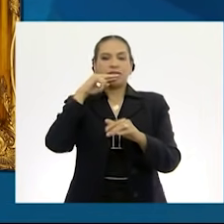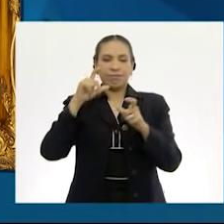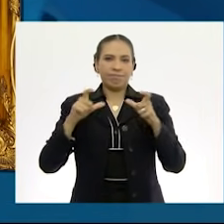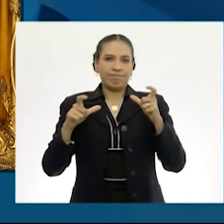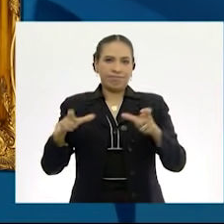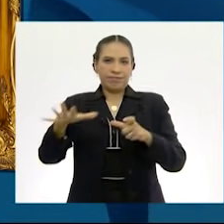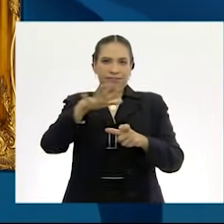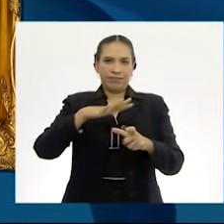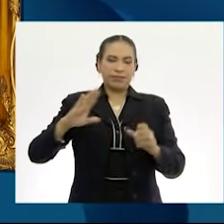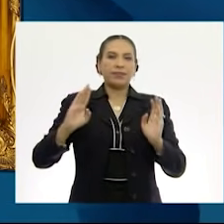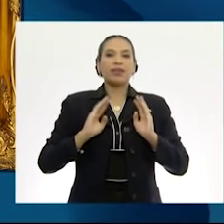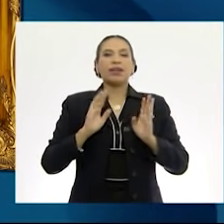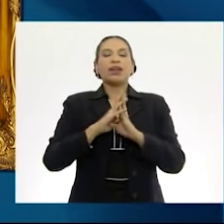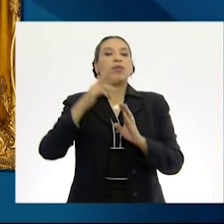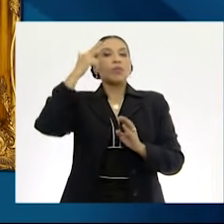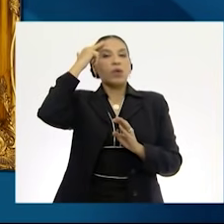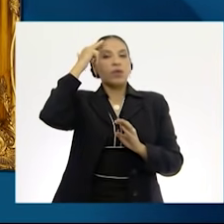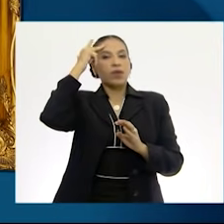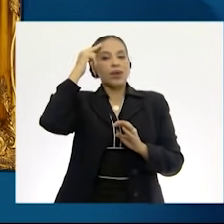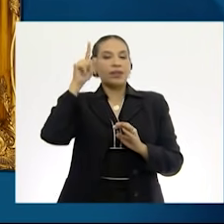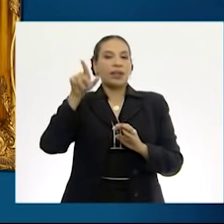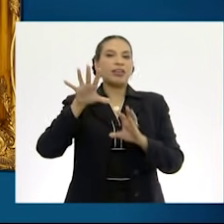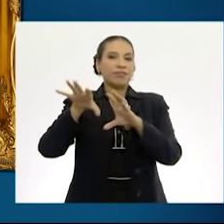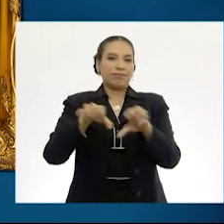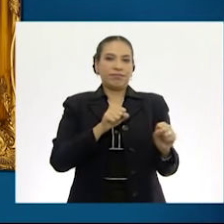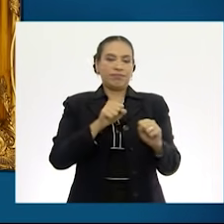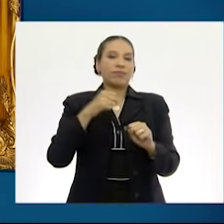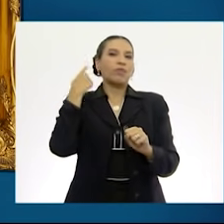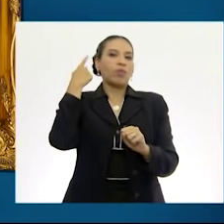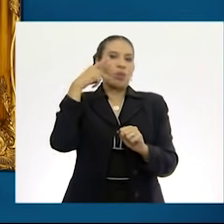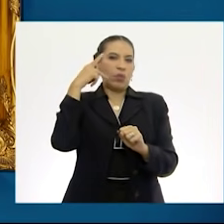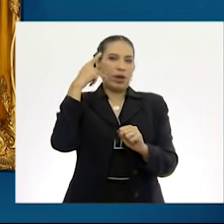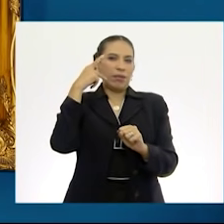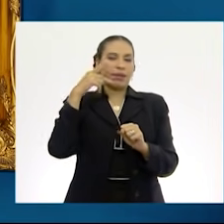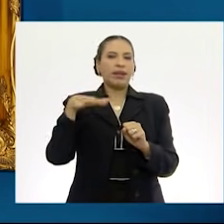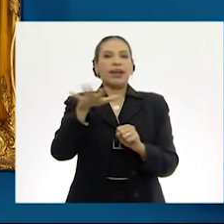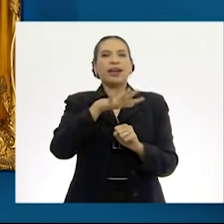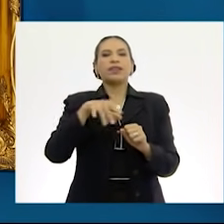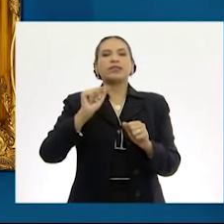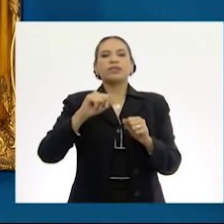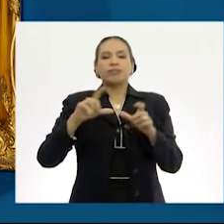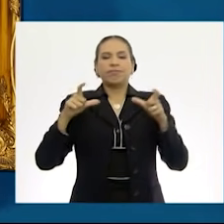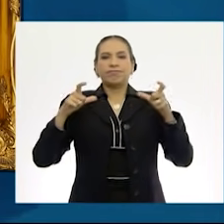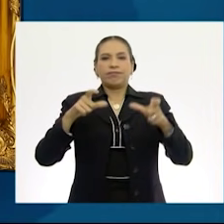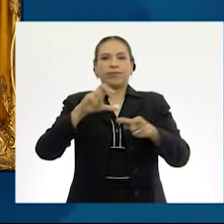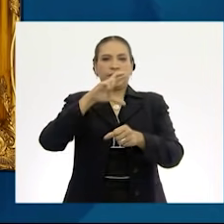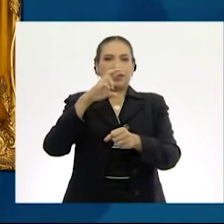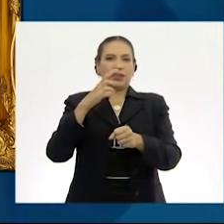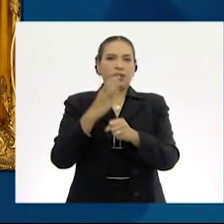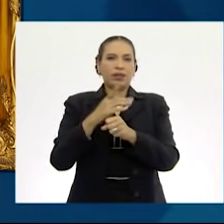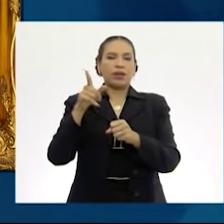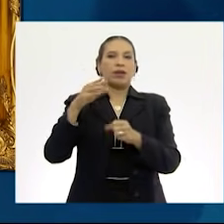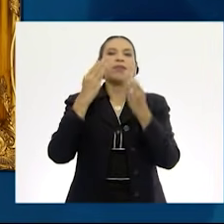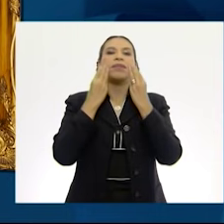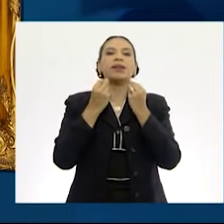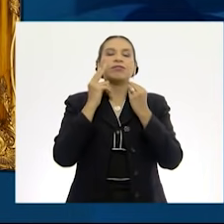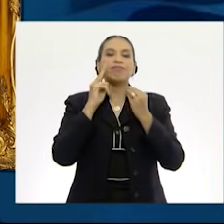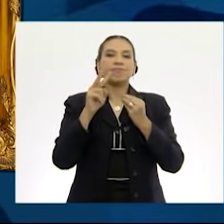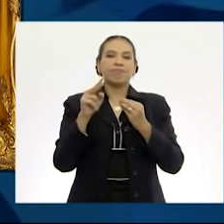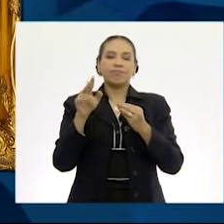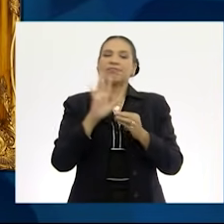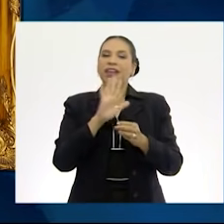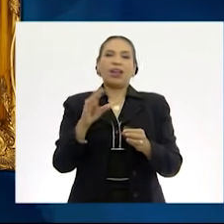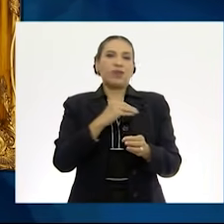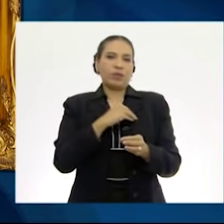sitiado. Porfirio Díaz tomó entonces Puebla. Rodeado por los republicanos, Maximiliano vio su destino